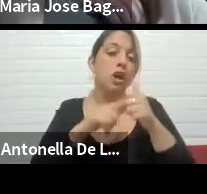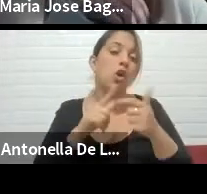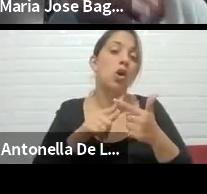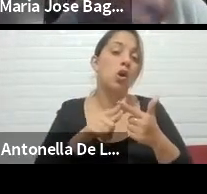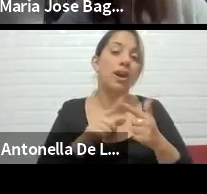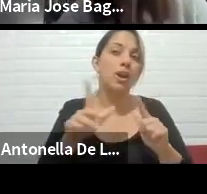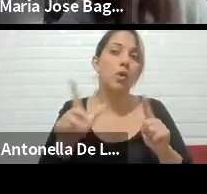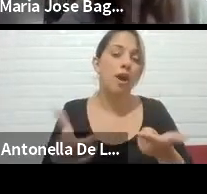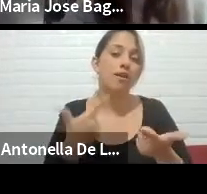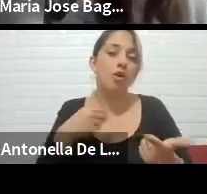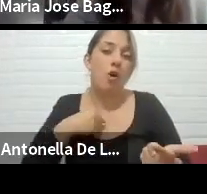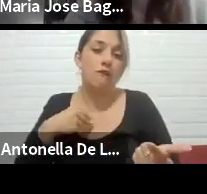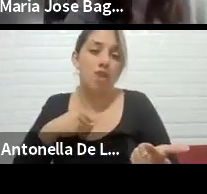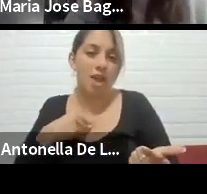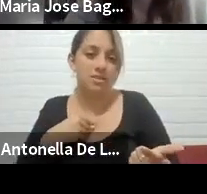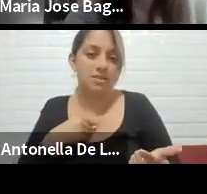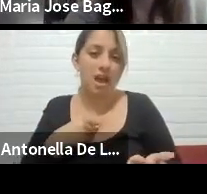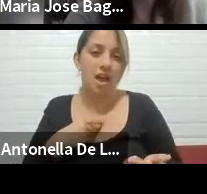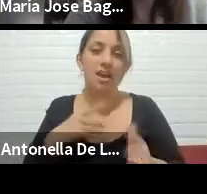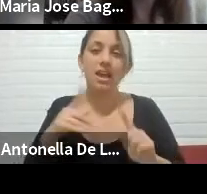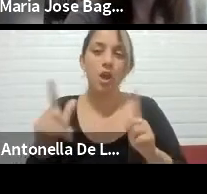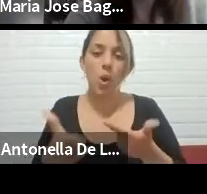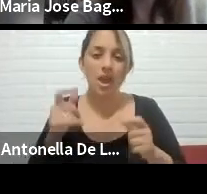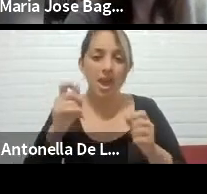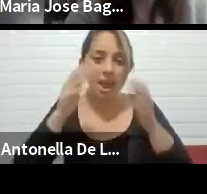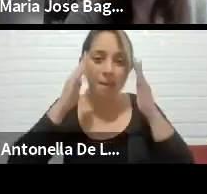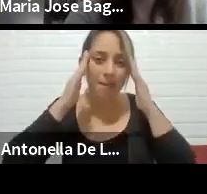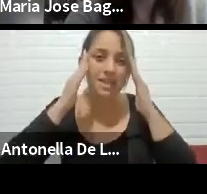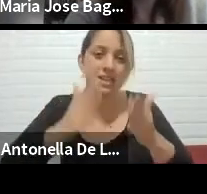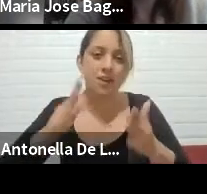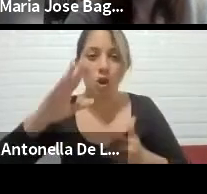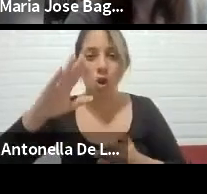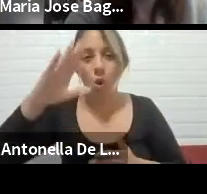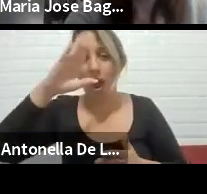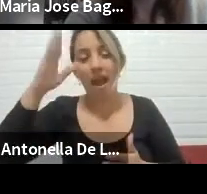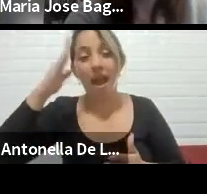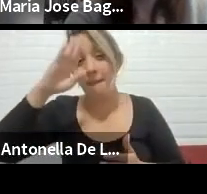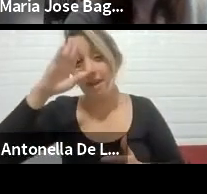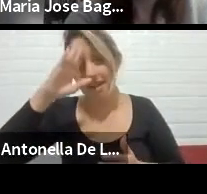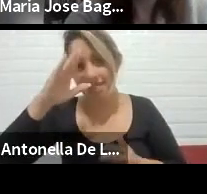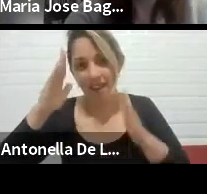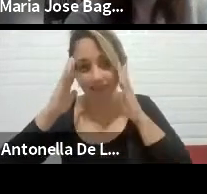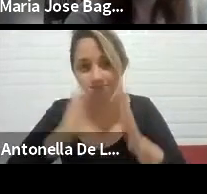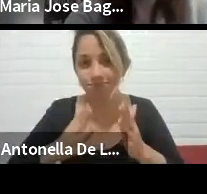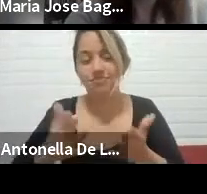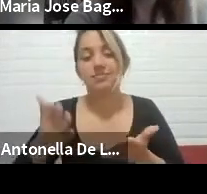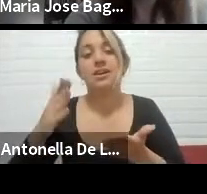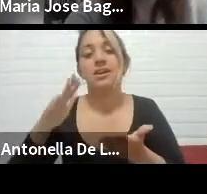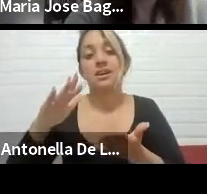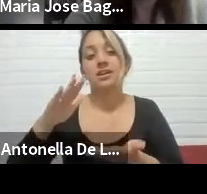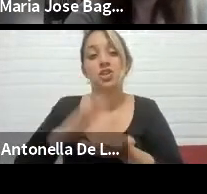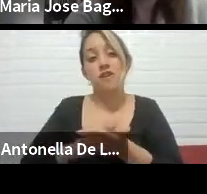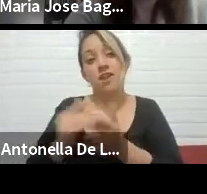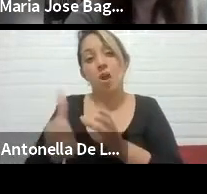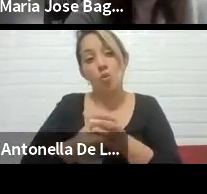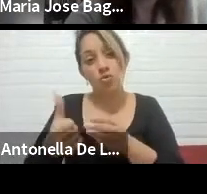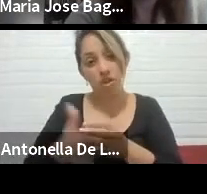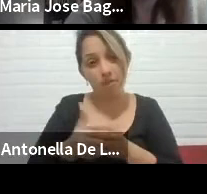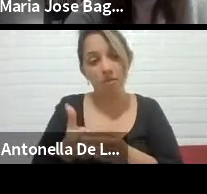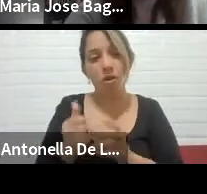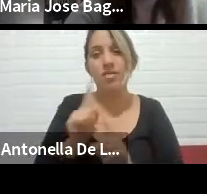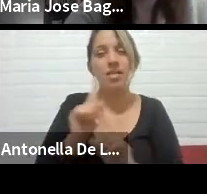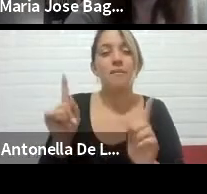capacitación en el trastorno específico y el conocer, que ahora Lourdes lo acaba de volver a nombrar, el conocer a